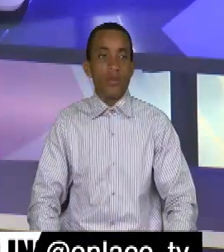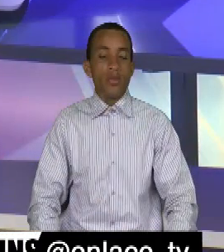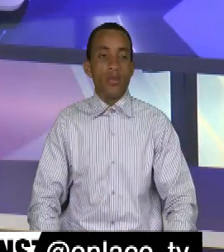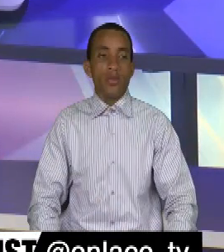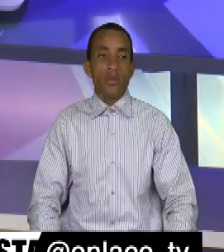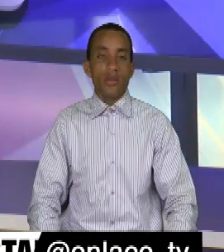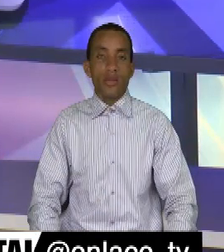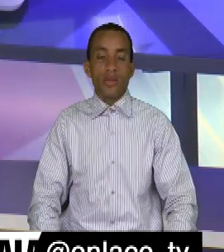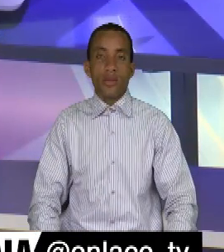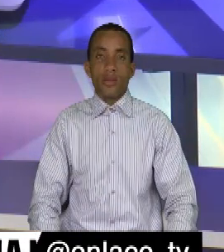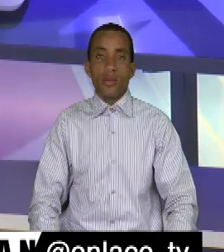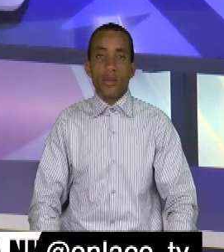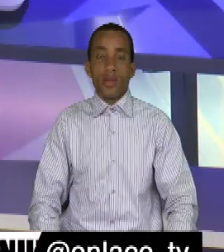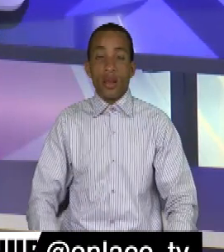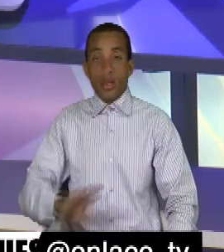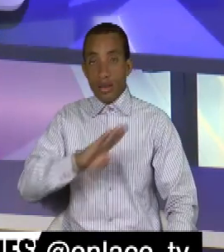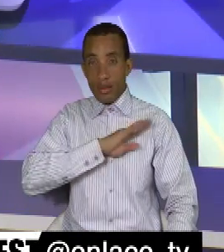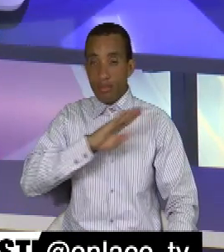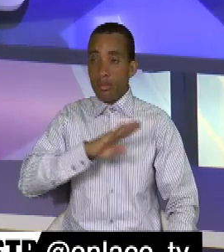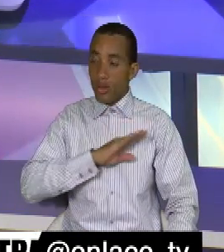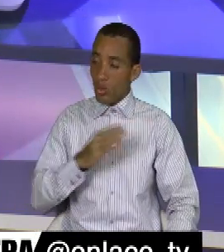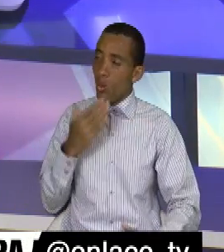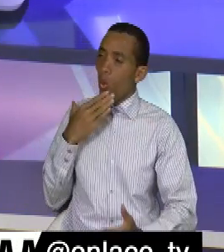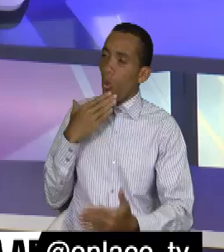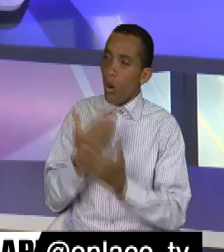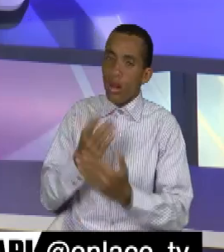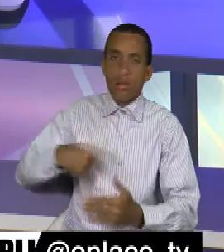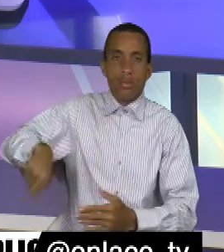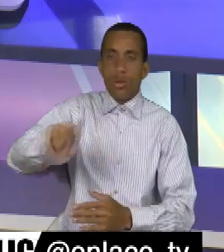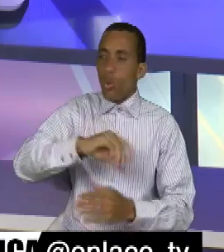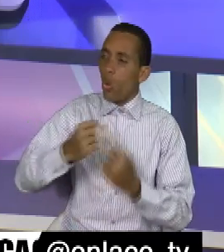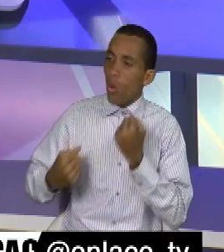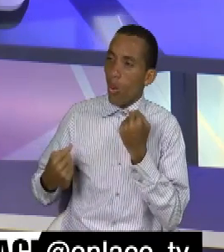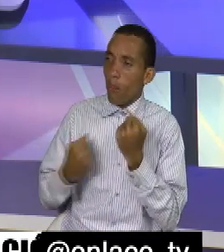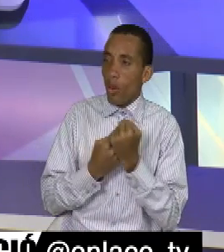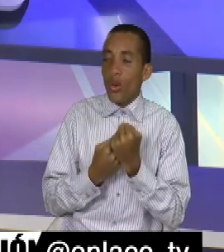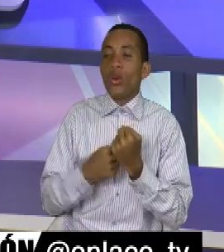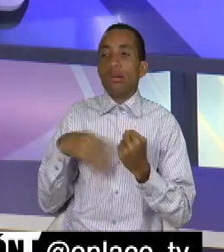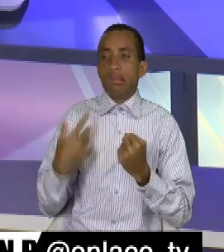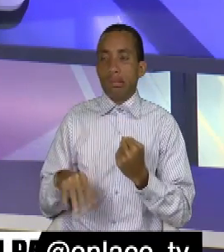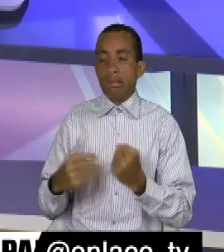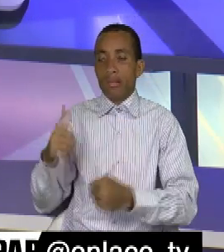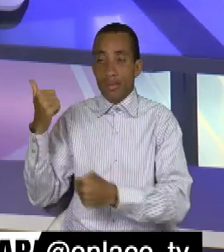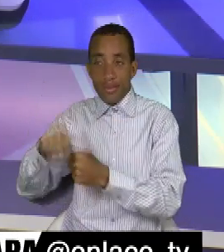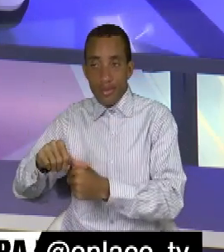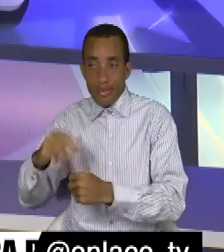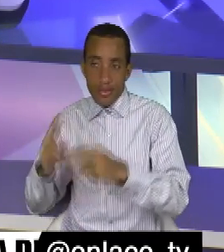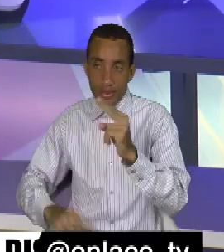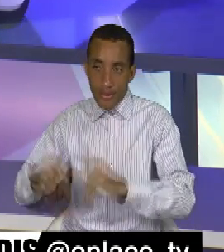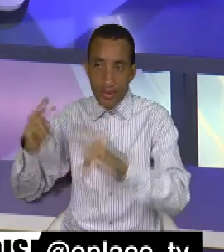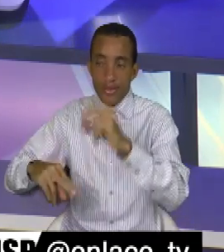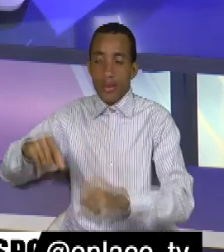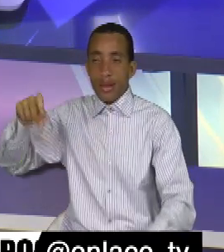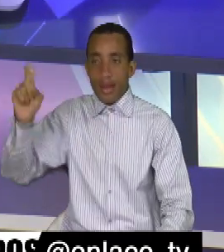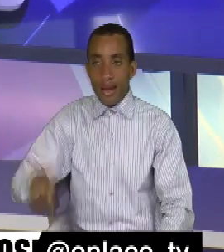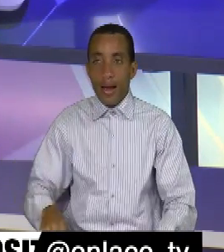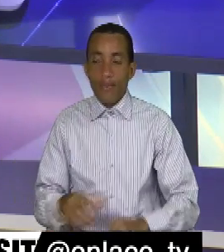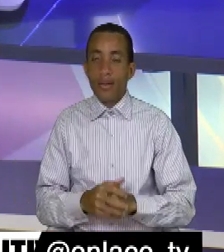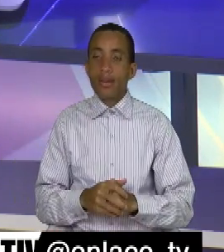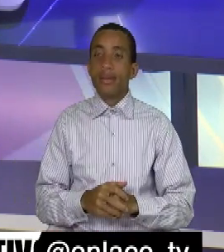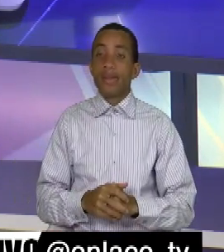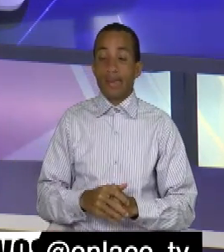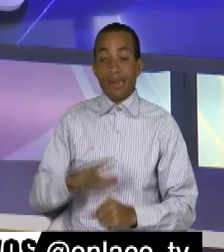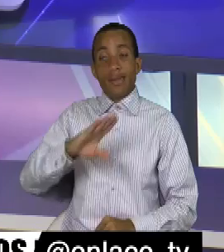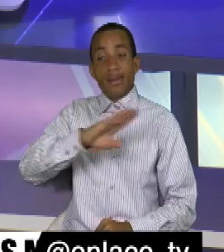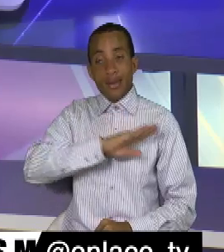Y el alcalde agradeció el respaldo de la ciudad a la iniciativa de la marcha en defensa del plan de modernización de la refinería de Barranca Bermeja. El mandatario aseguró